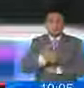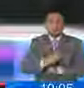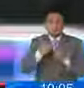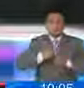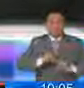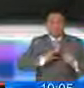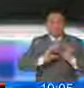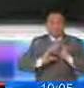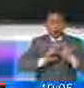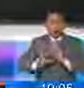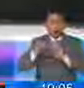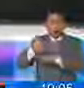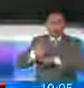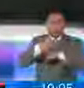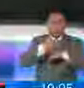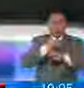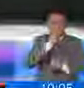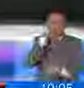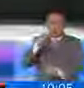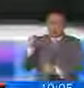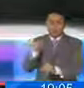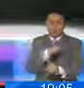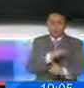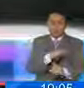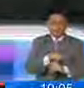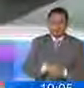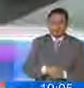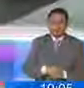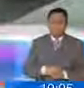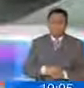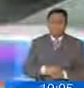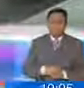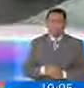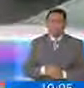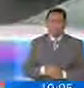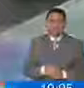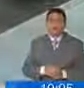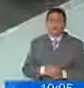conversaciones permanentes y directas con la institución militar.